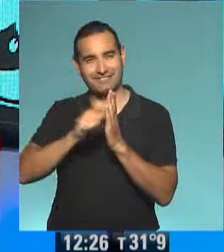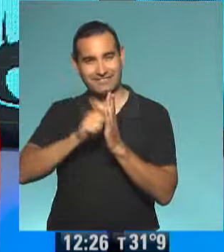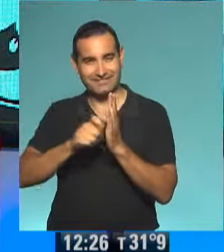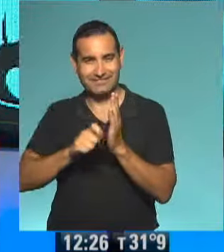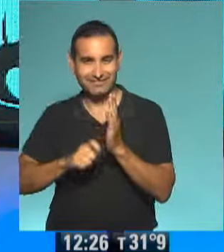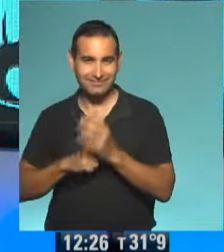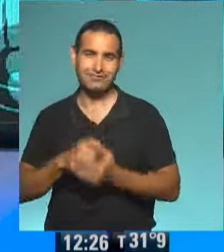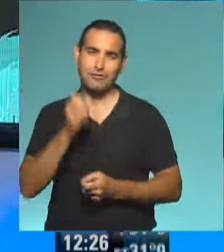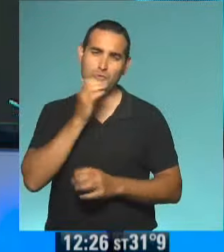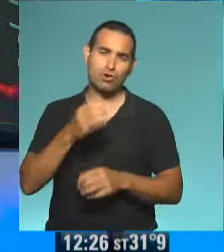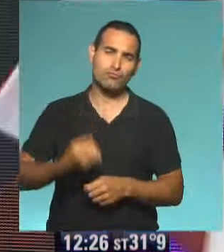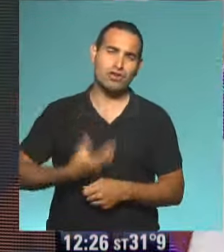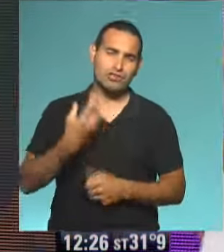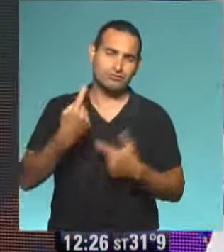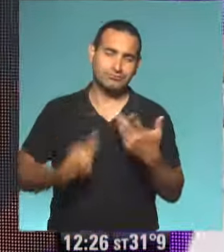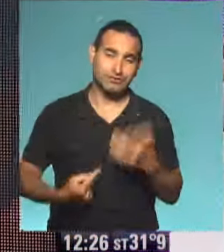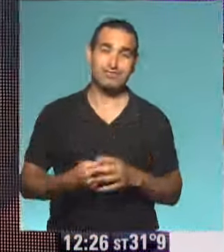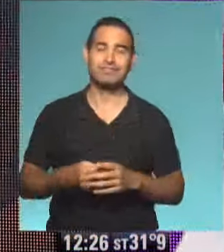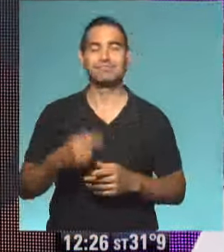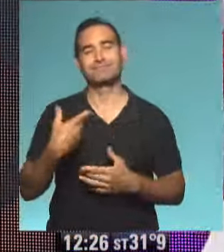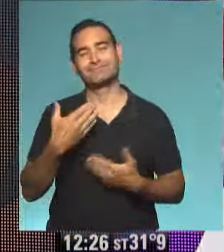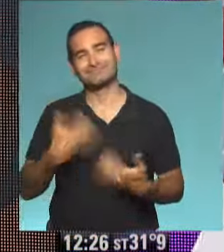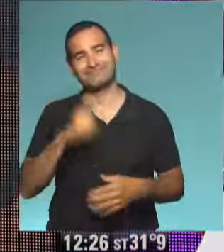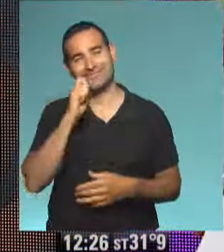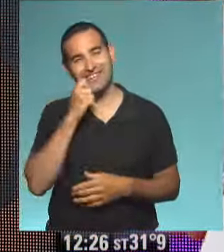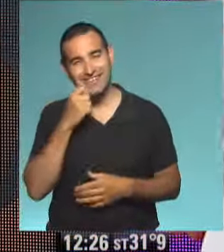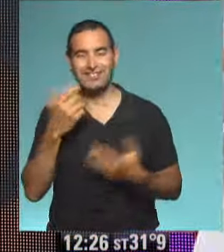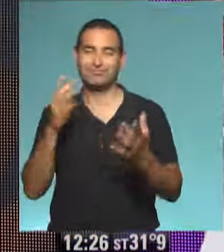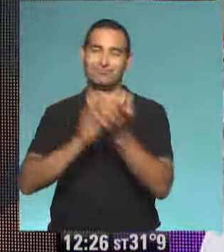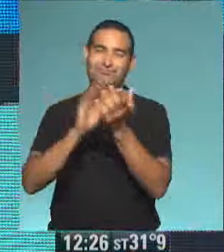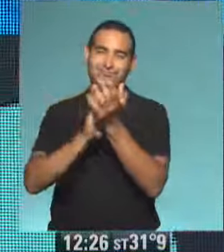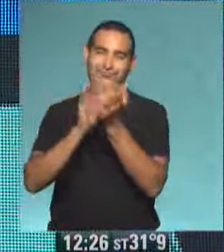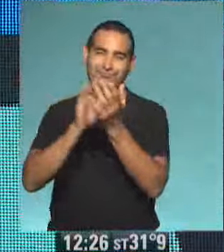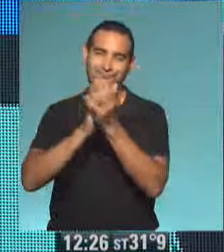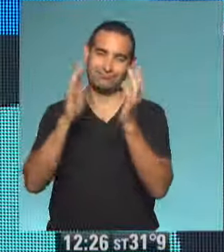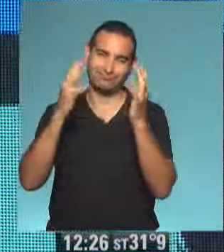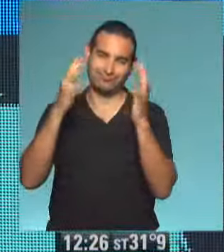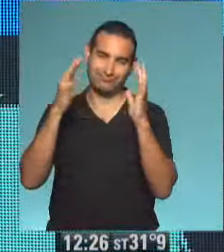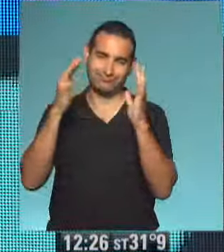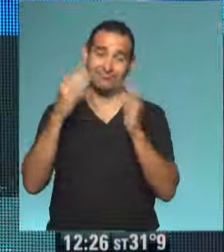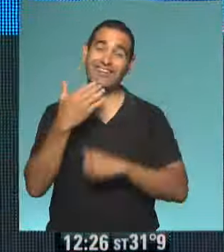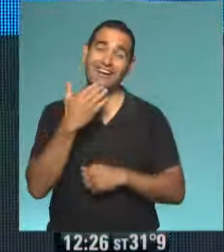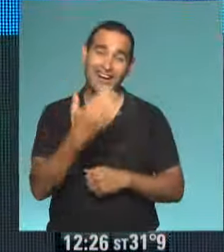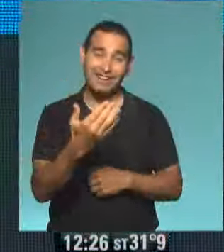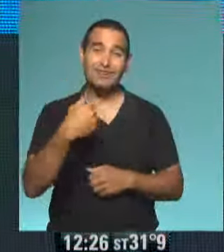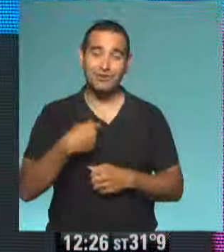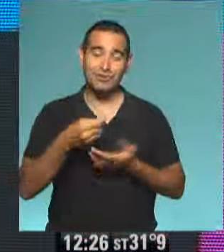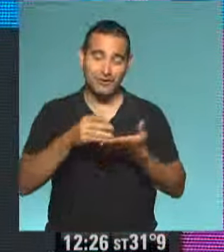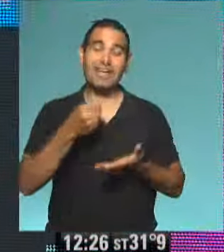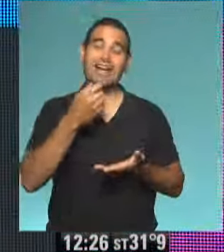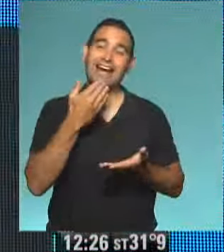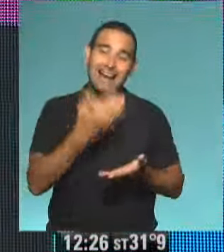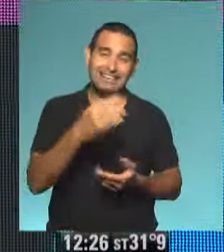tus hermosas poesías, todos los textos. ¡Ay, qué lindo! Gracias. La voy a empezar diciendo gracias, Pablo, por